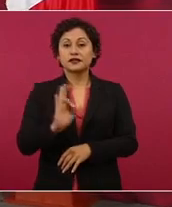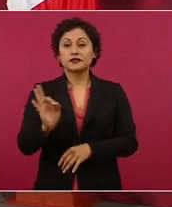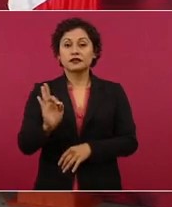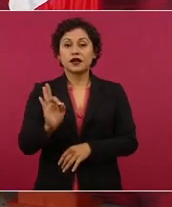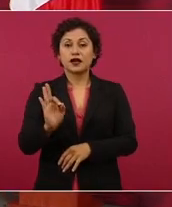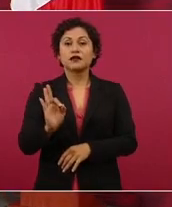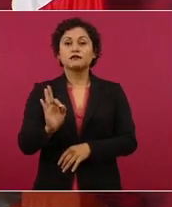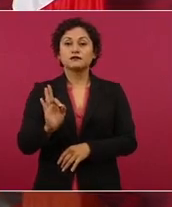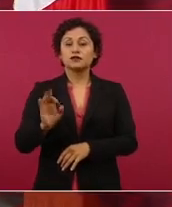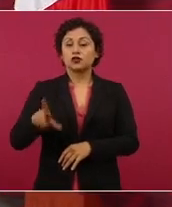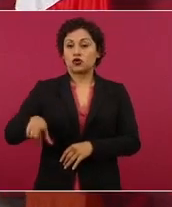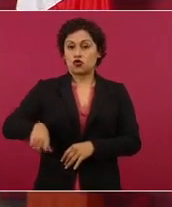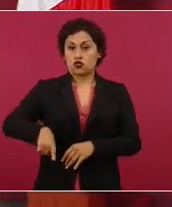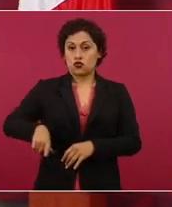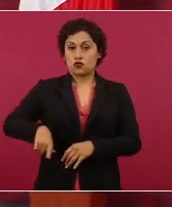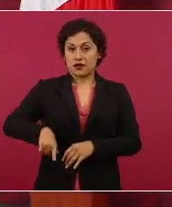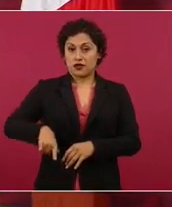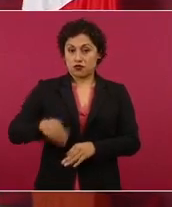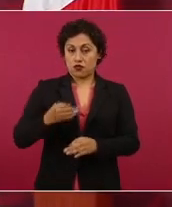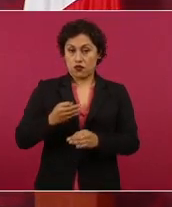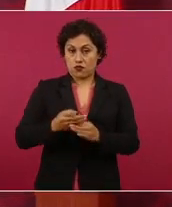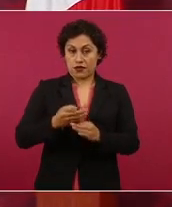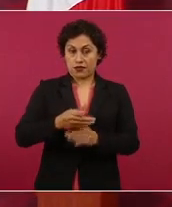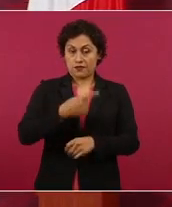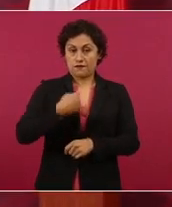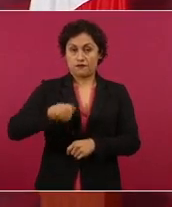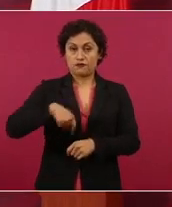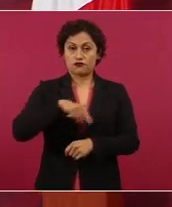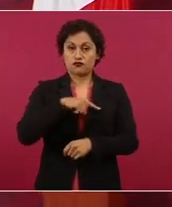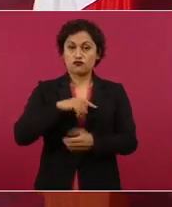en el gobierno nuestro porque